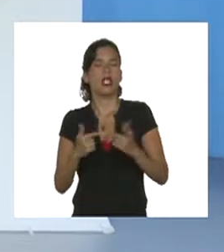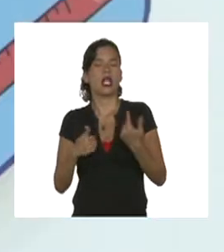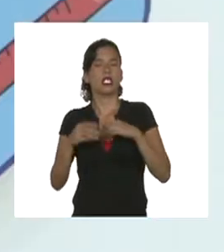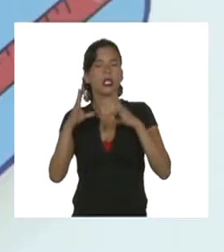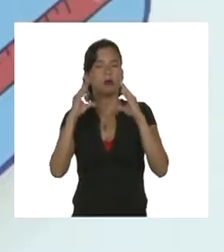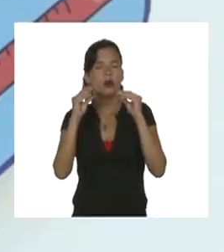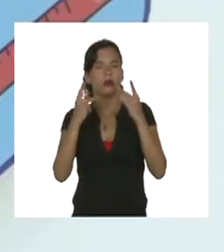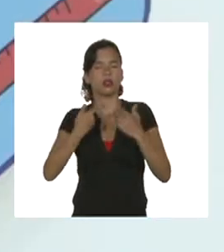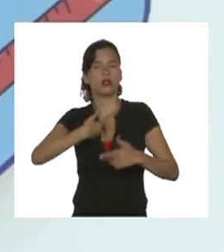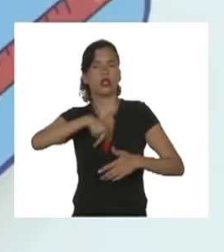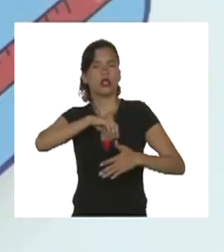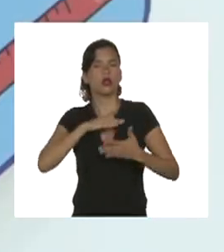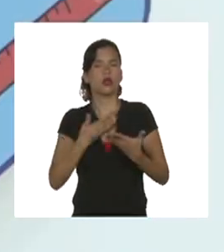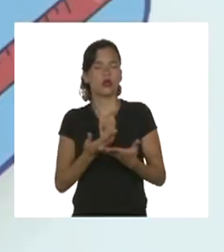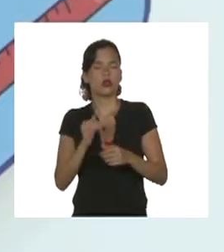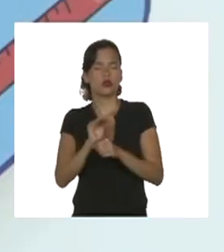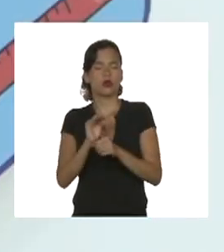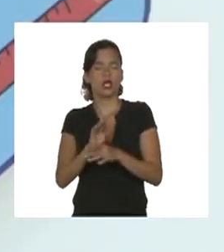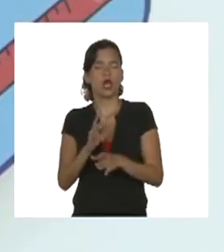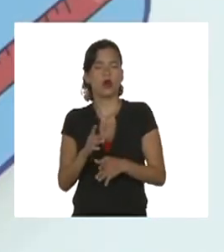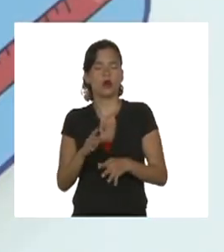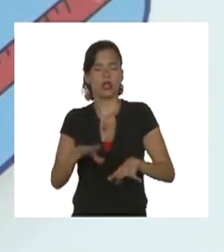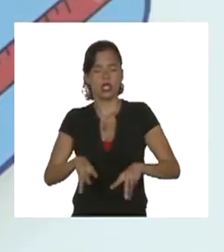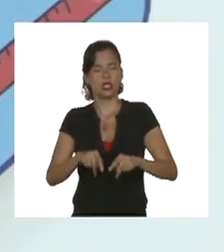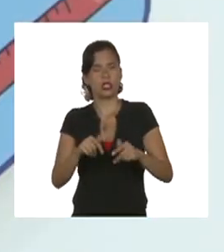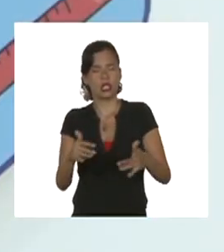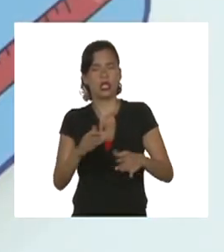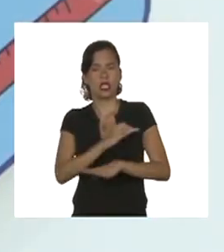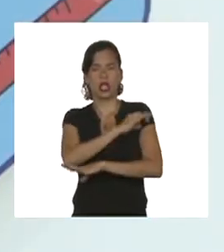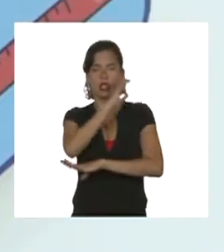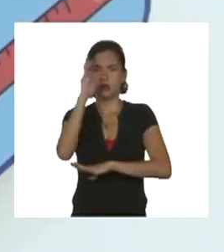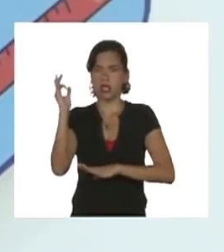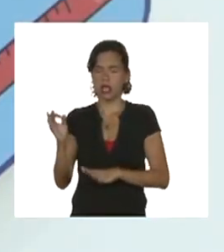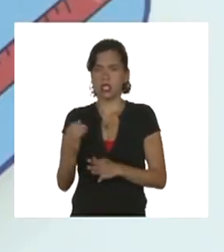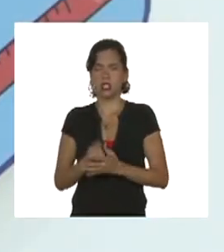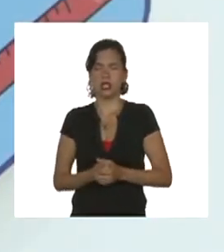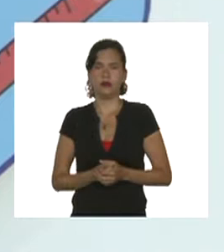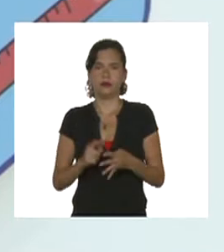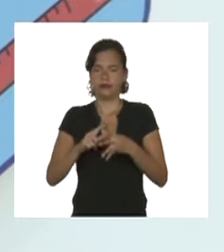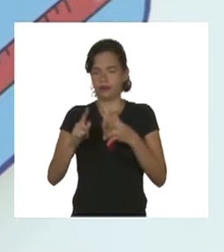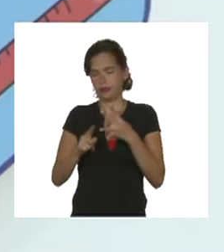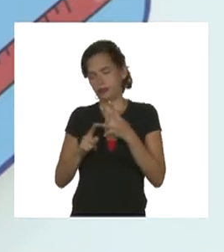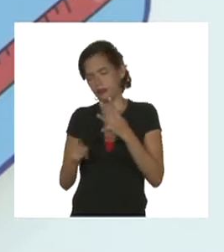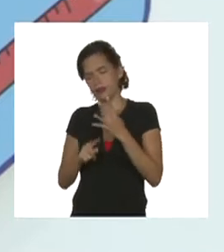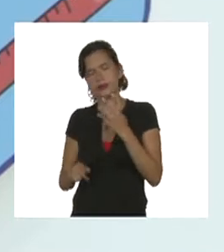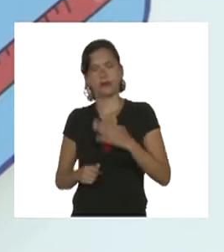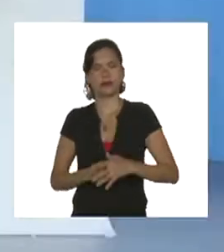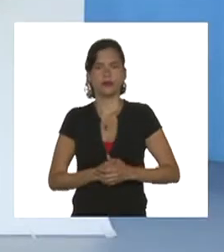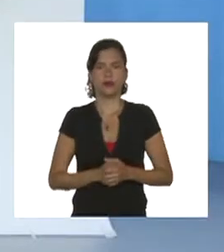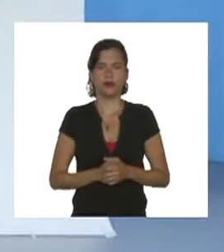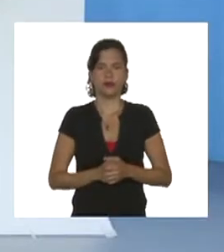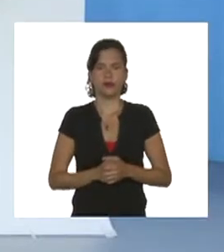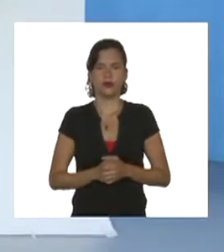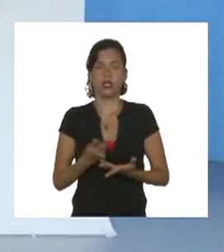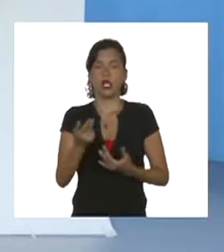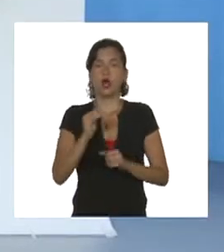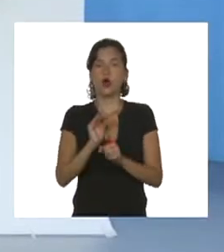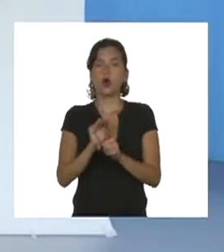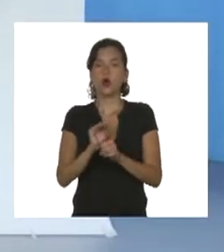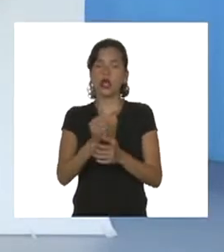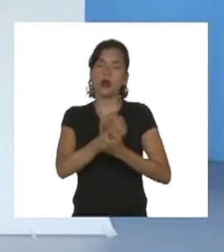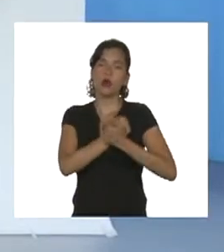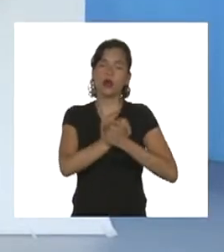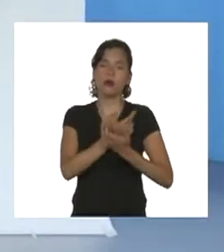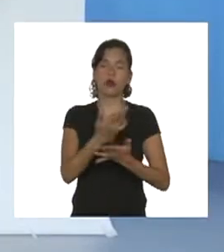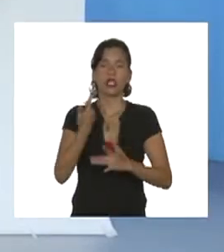hablando de la conservación de la tierra, de nuestro ecosistema, entre otros. Por supuesto, y es un cuidado y un amor